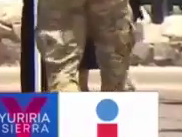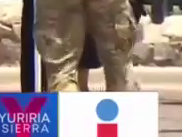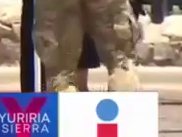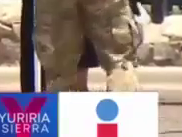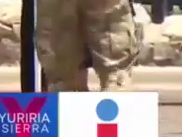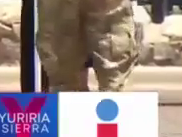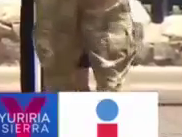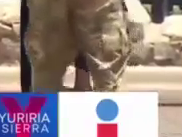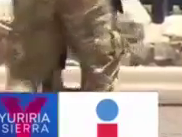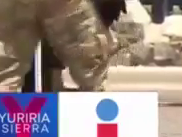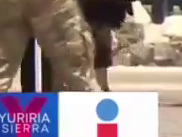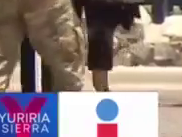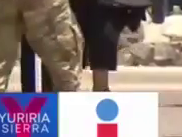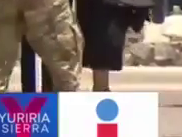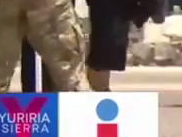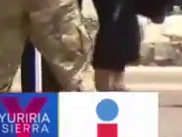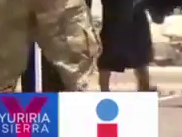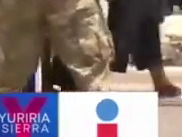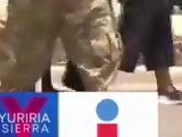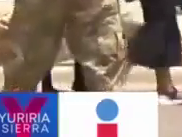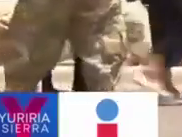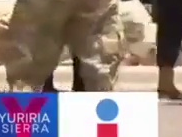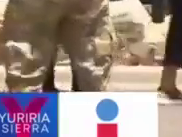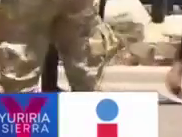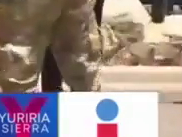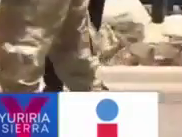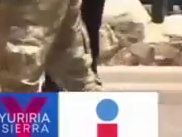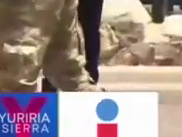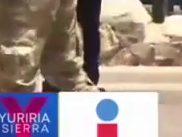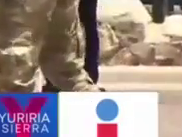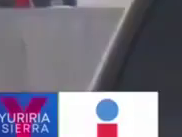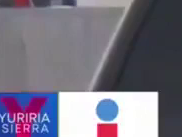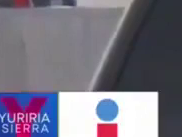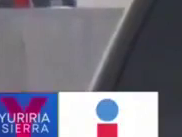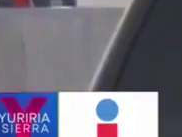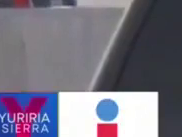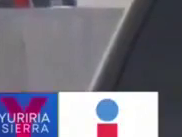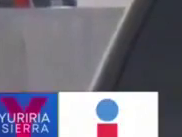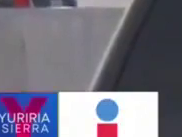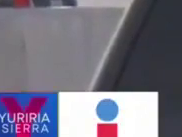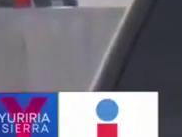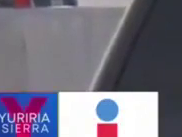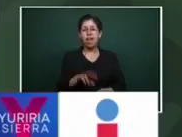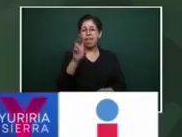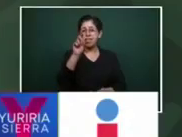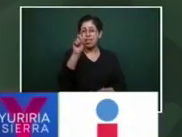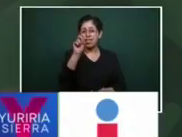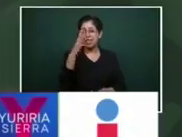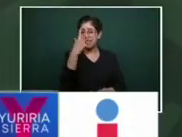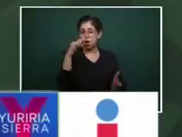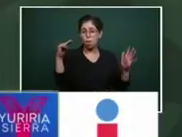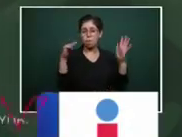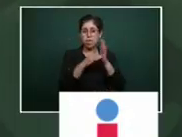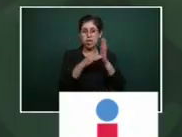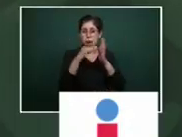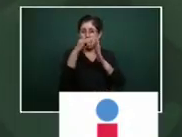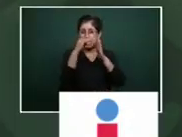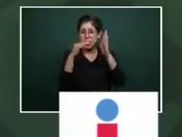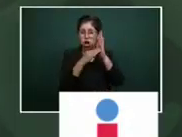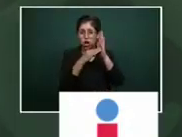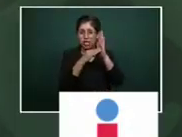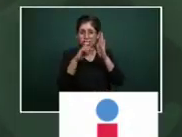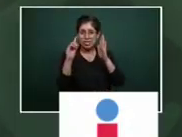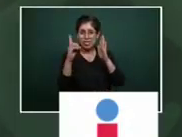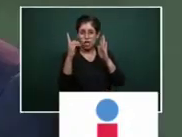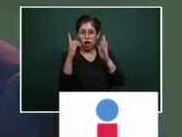un plan para evitar el contrabando y que no se permitirían pactos secretos como ocurrió con la operación Rápido y Furioso, esta operación